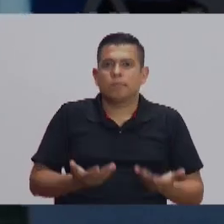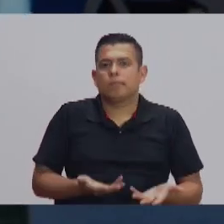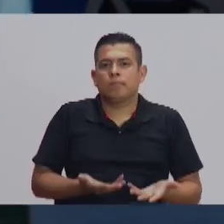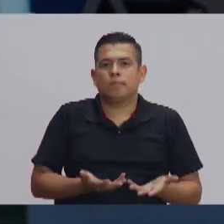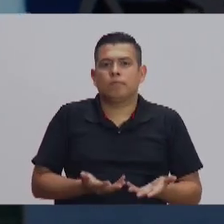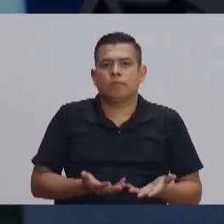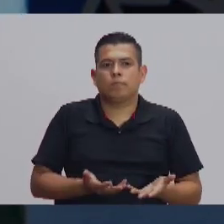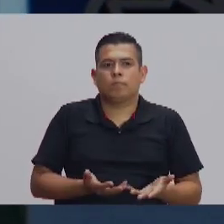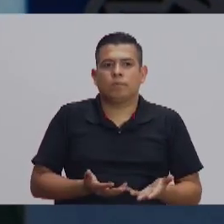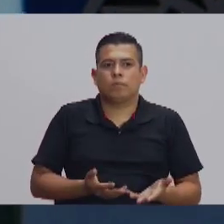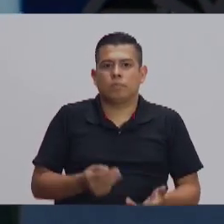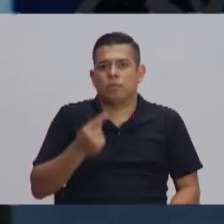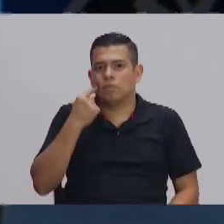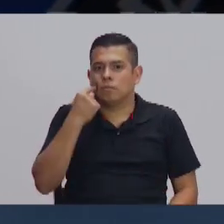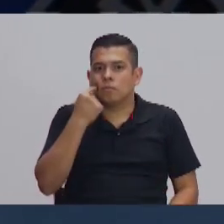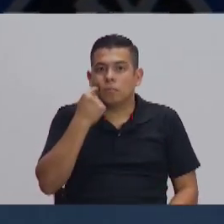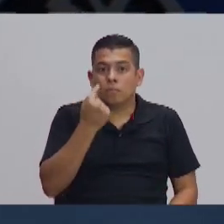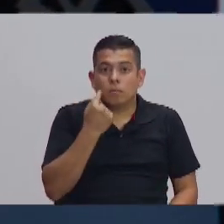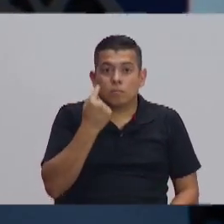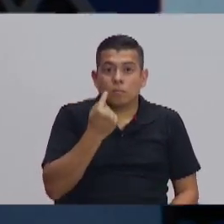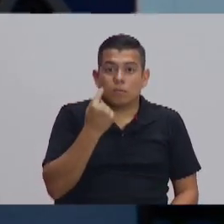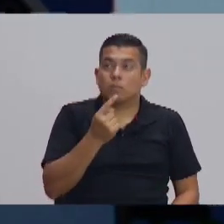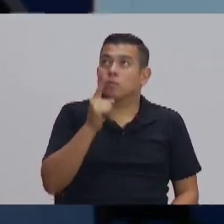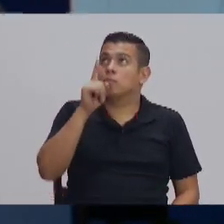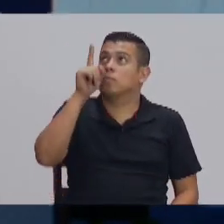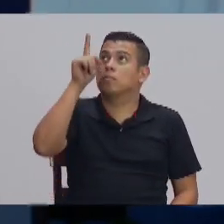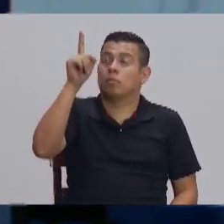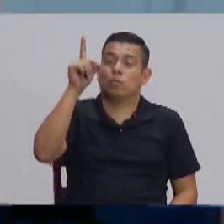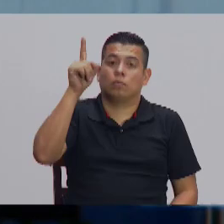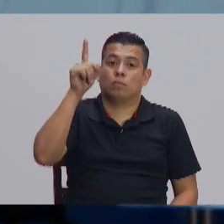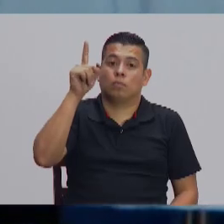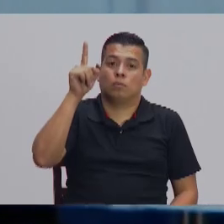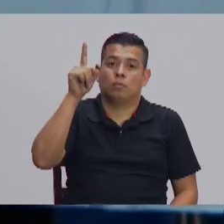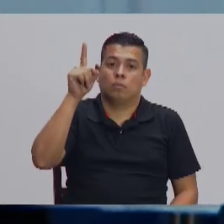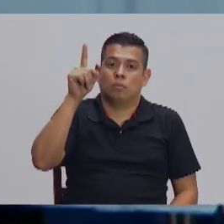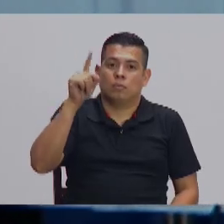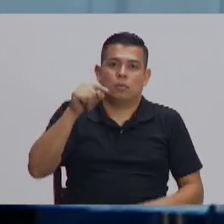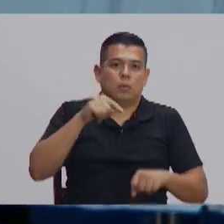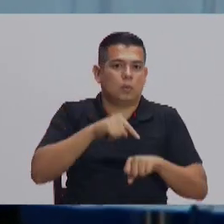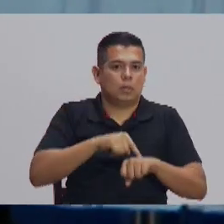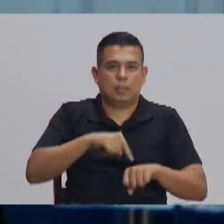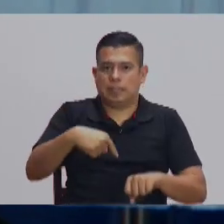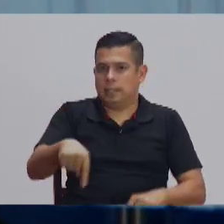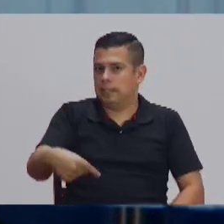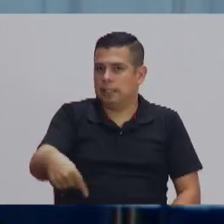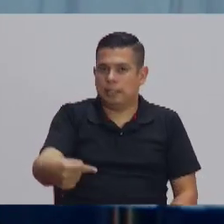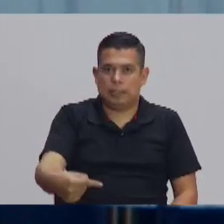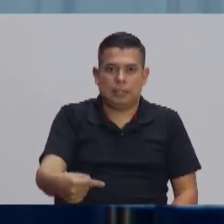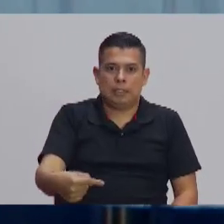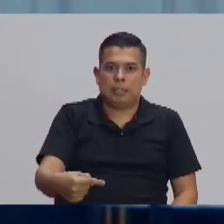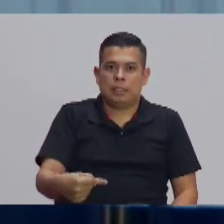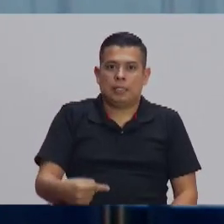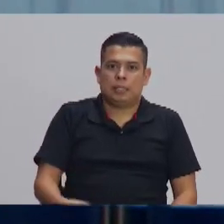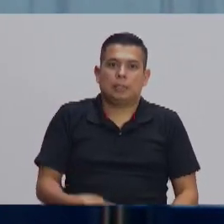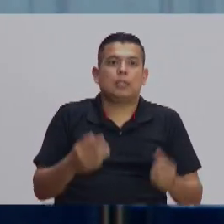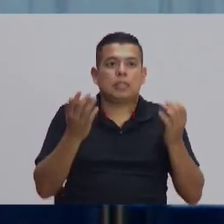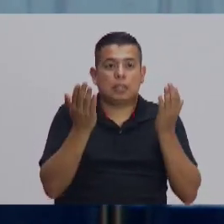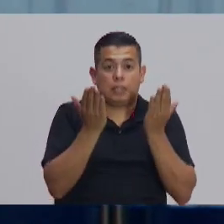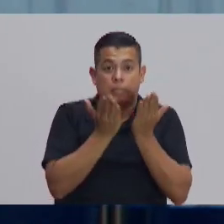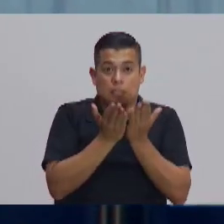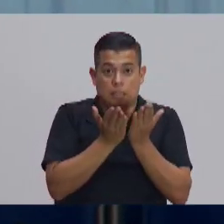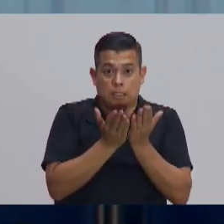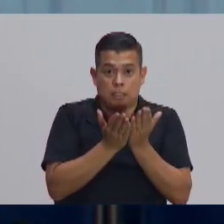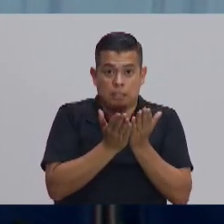ti buscando a dios en todo momento tener una vida